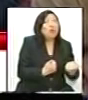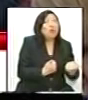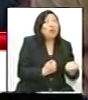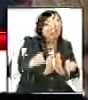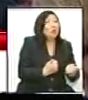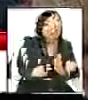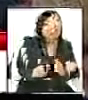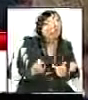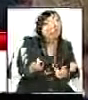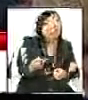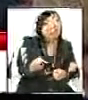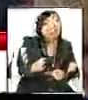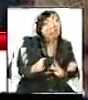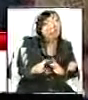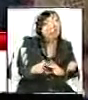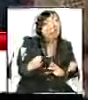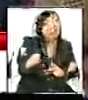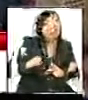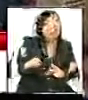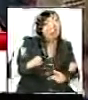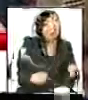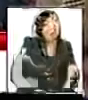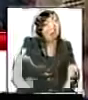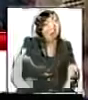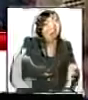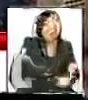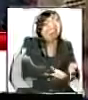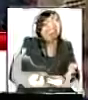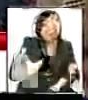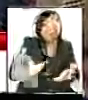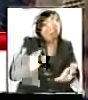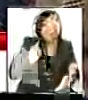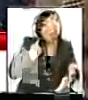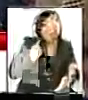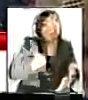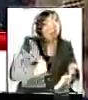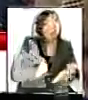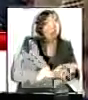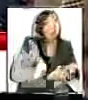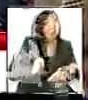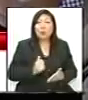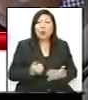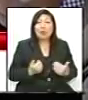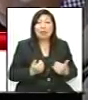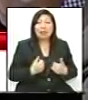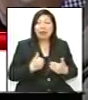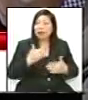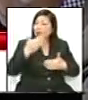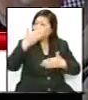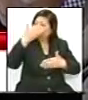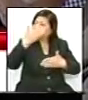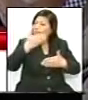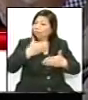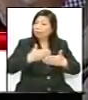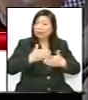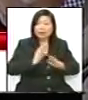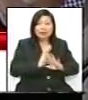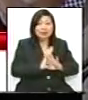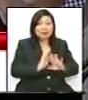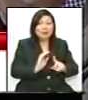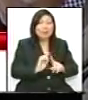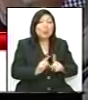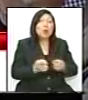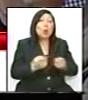Y en cuanto a los principios, algunas veces se dice que el juez tiene que ser imparcial,